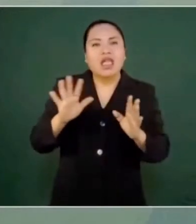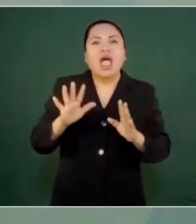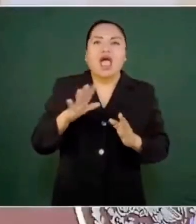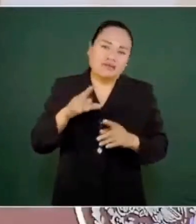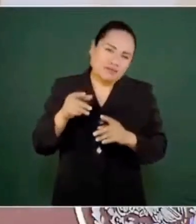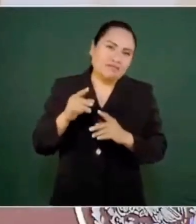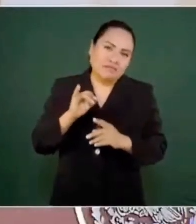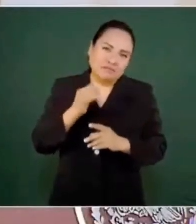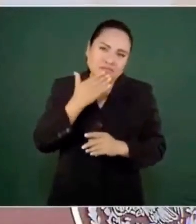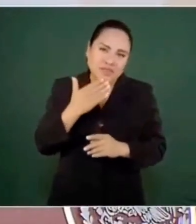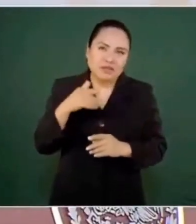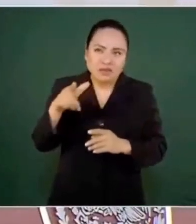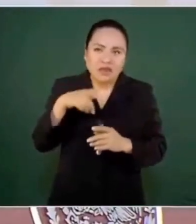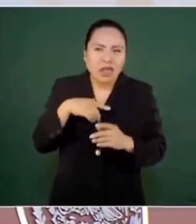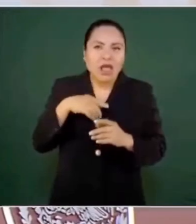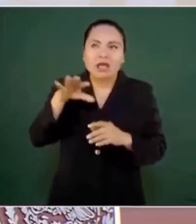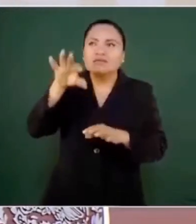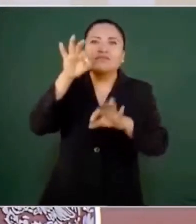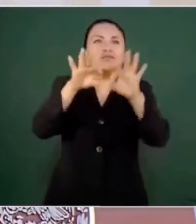Pero